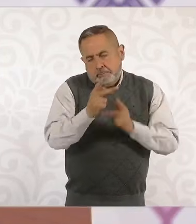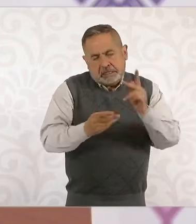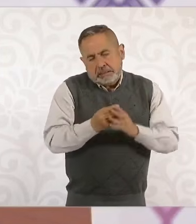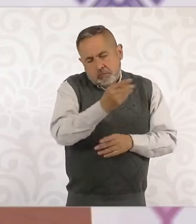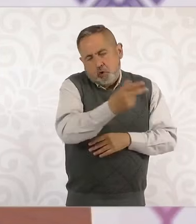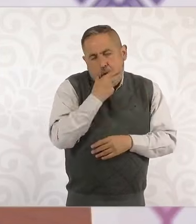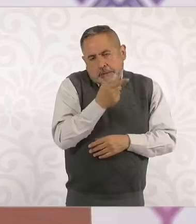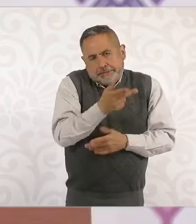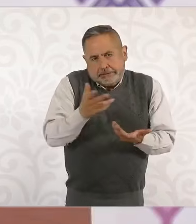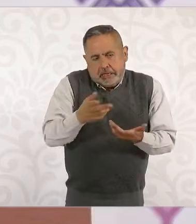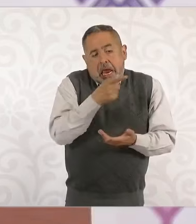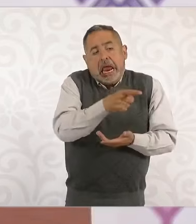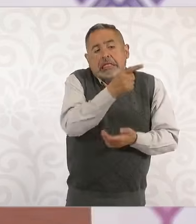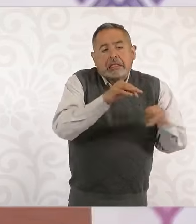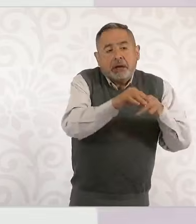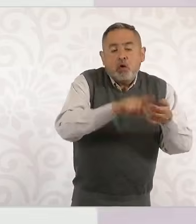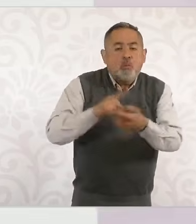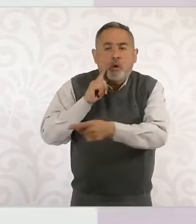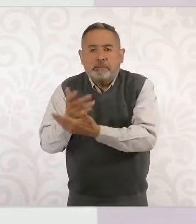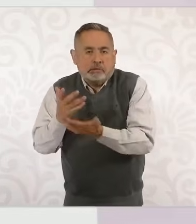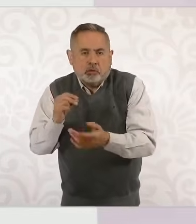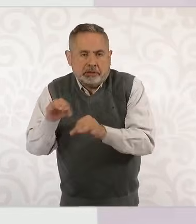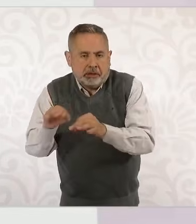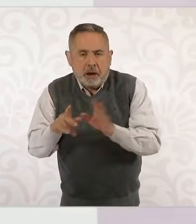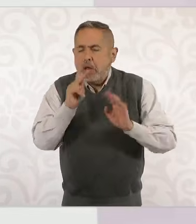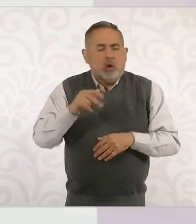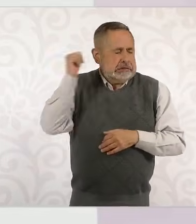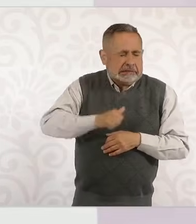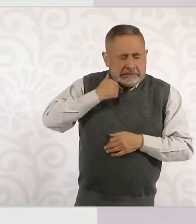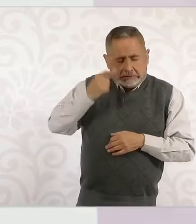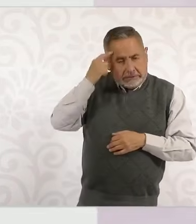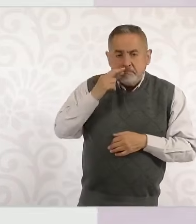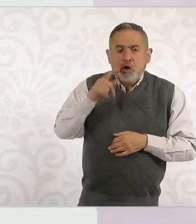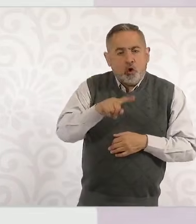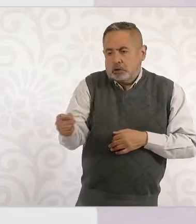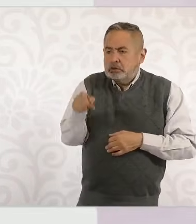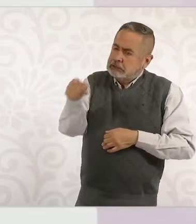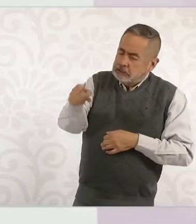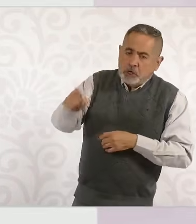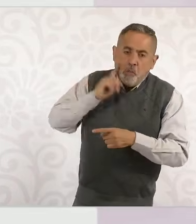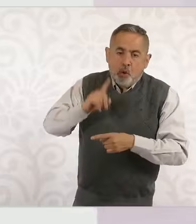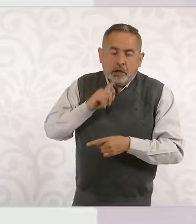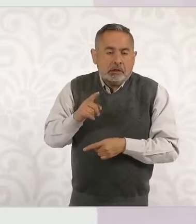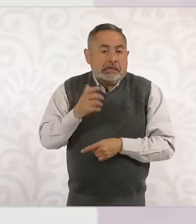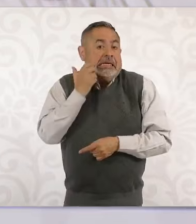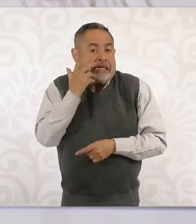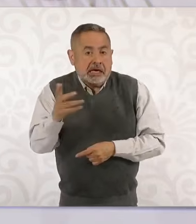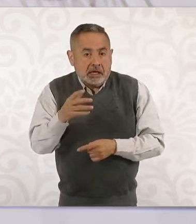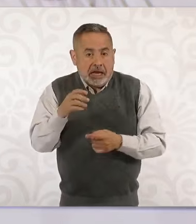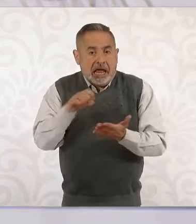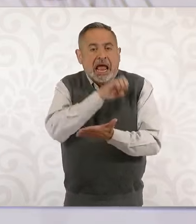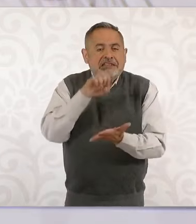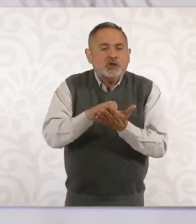hombre, ¿verdad? Pero se busca siempre favorecer a las mujeres, y que las escrituras ahora con el